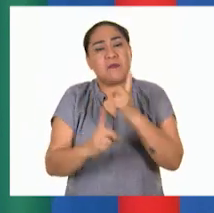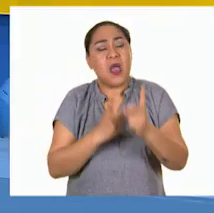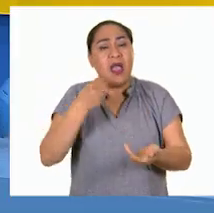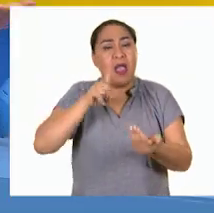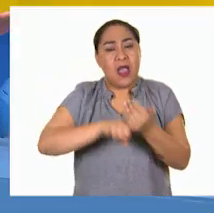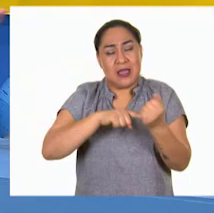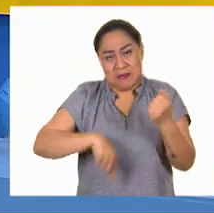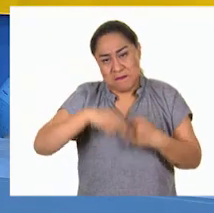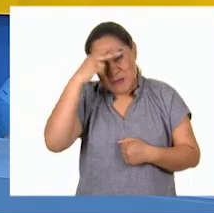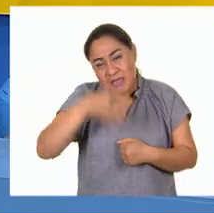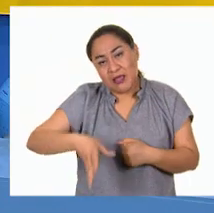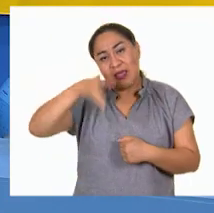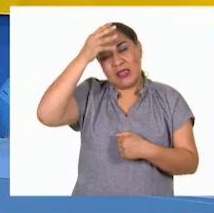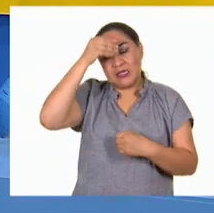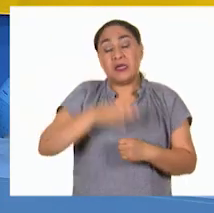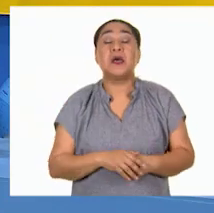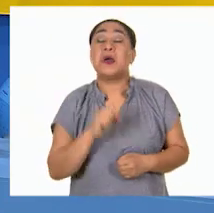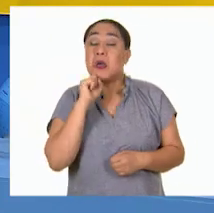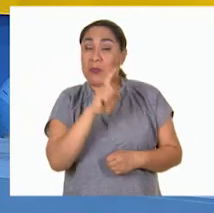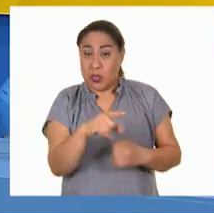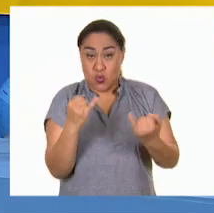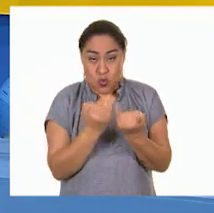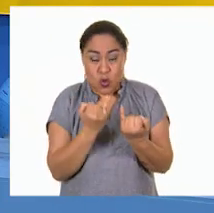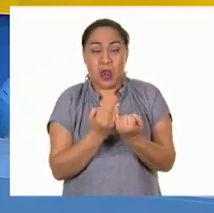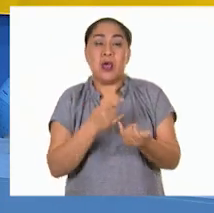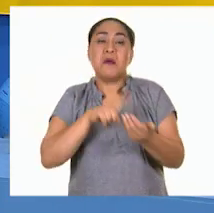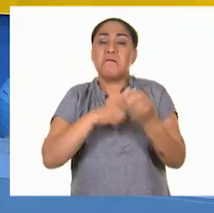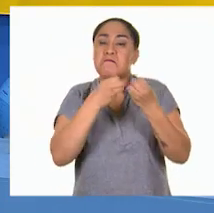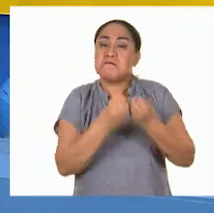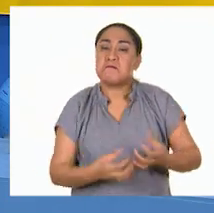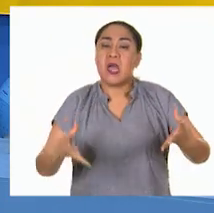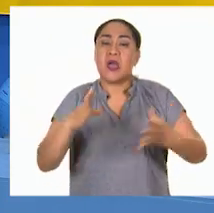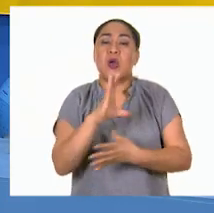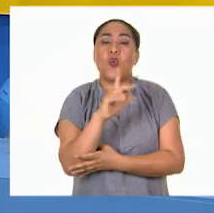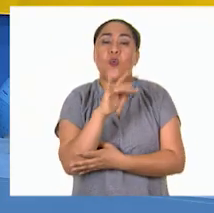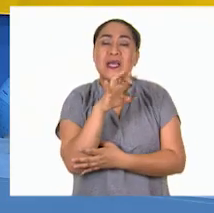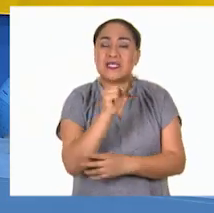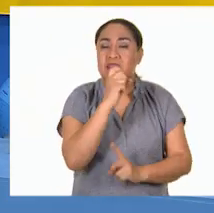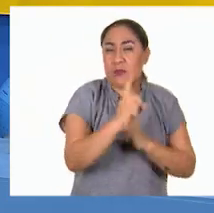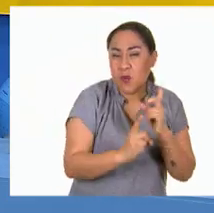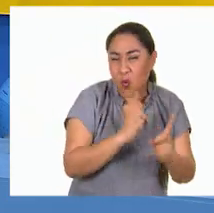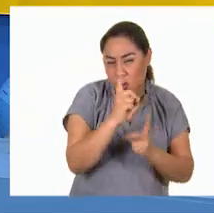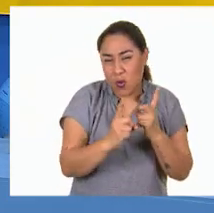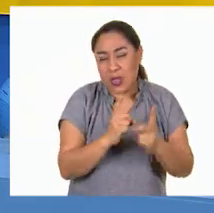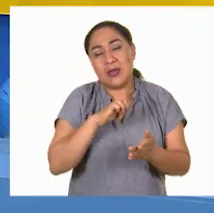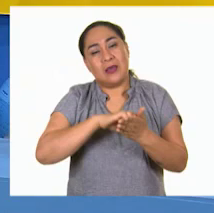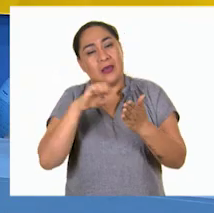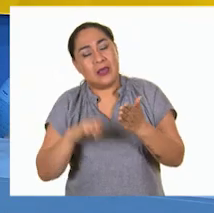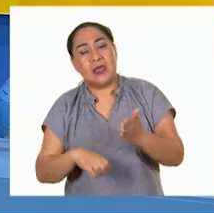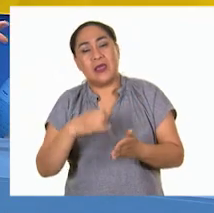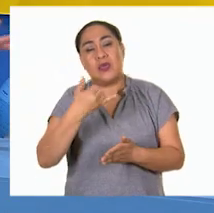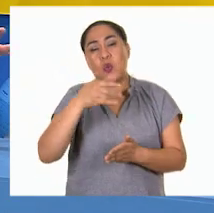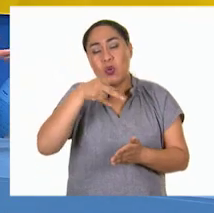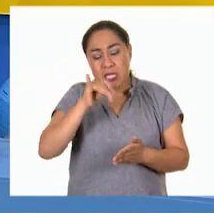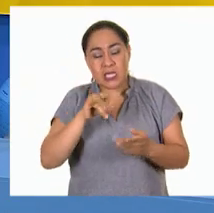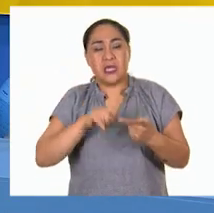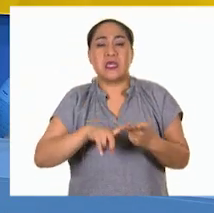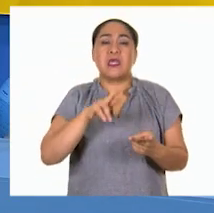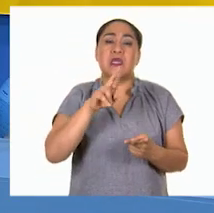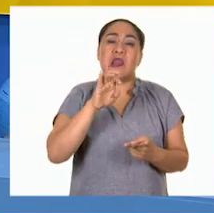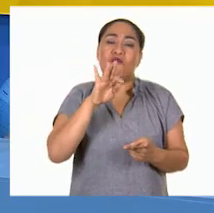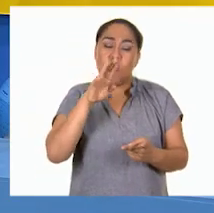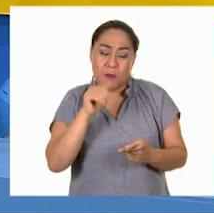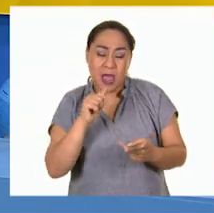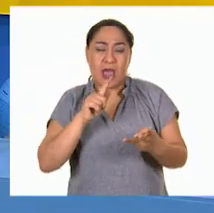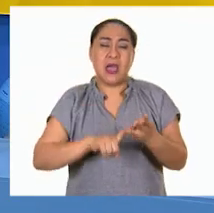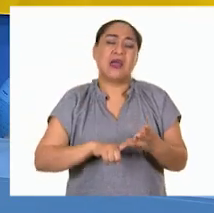país. Y también en la gran cantidad de clubes deportivos que se fundaron. Estos clubes como el Jockey Club, el Reforma Country Club o